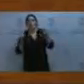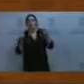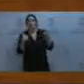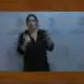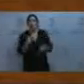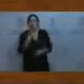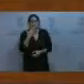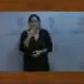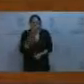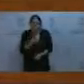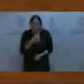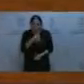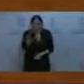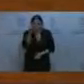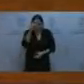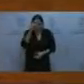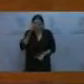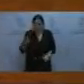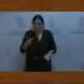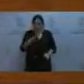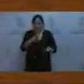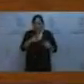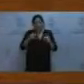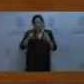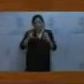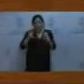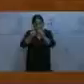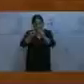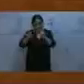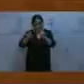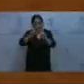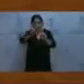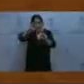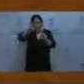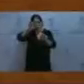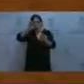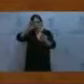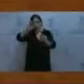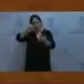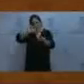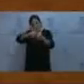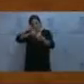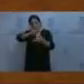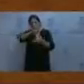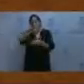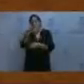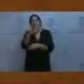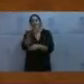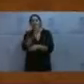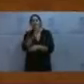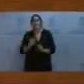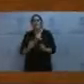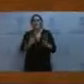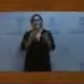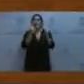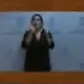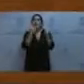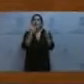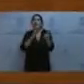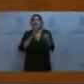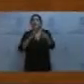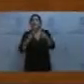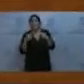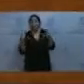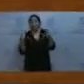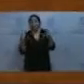parece una broma de mal gusto. Una sociedad con una deuda de más de 150 millones de euros, ¿cómo se salva? Haciéndola pública, señora consejera. Cuenten